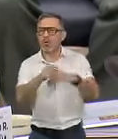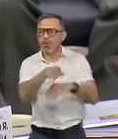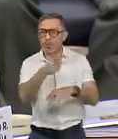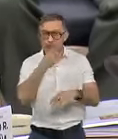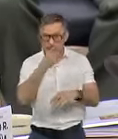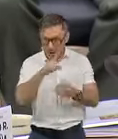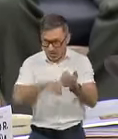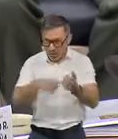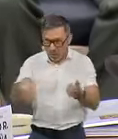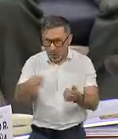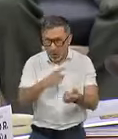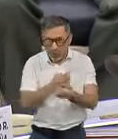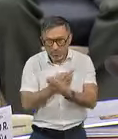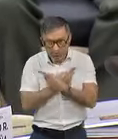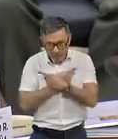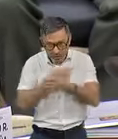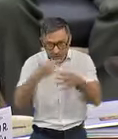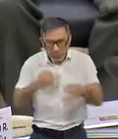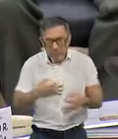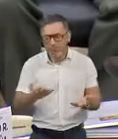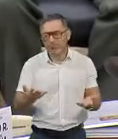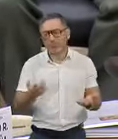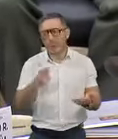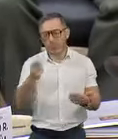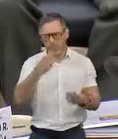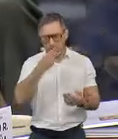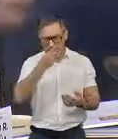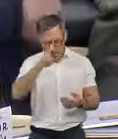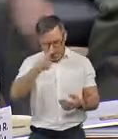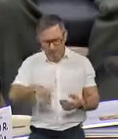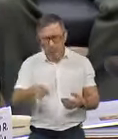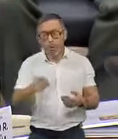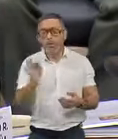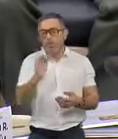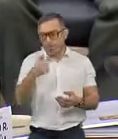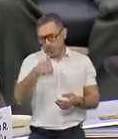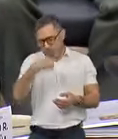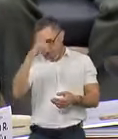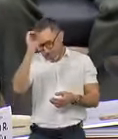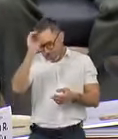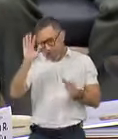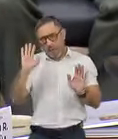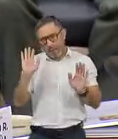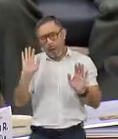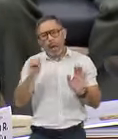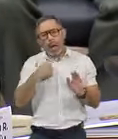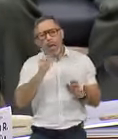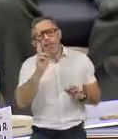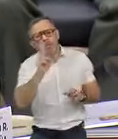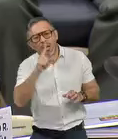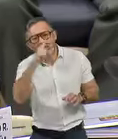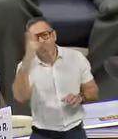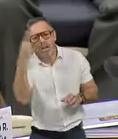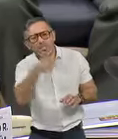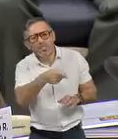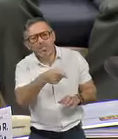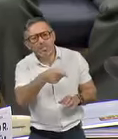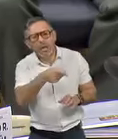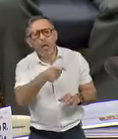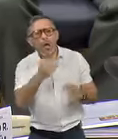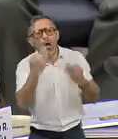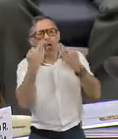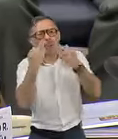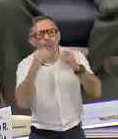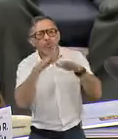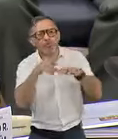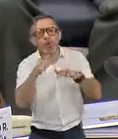parte de hablar con verdad. Uno puede equivocarse en las apreciaciones, pero decir cosas a sabiendas que son mentiras, eso no es ser decente. Y